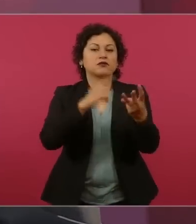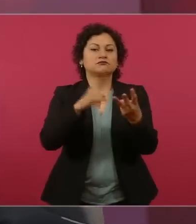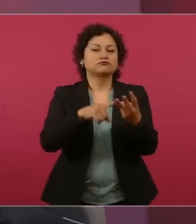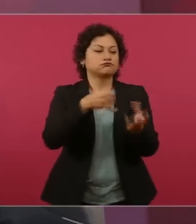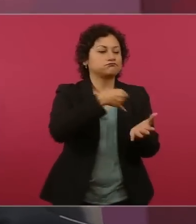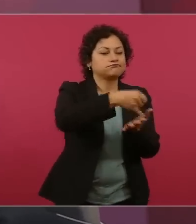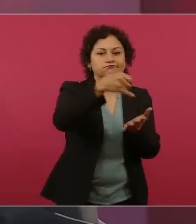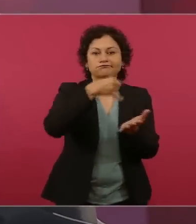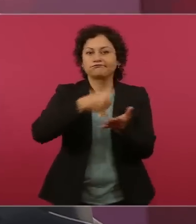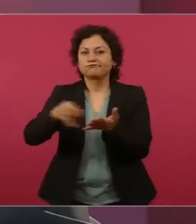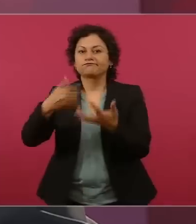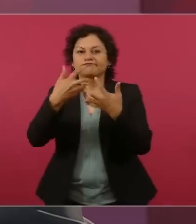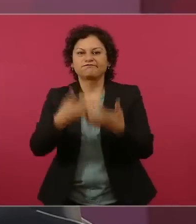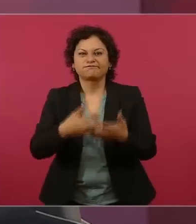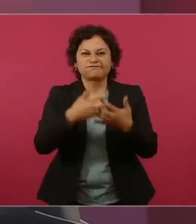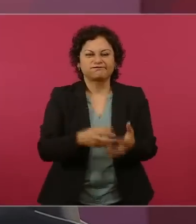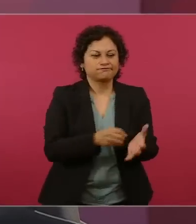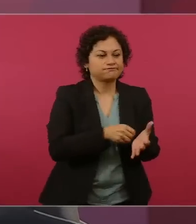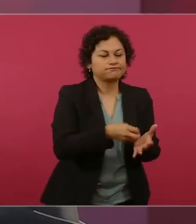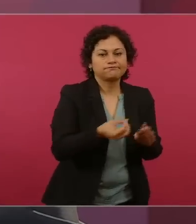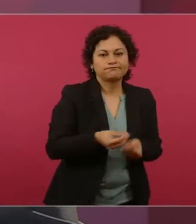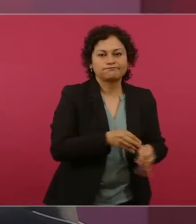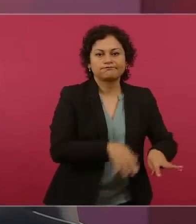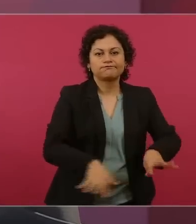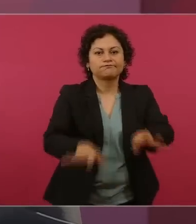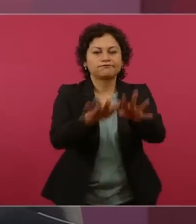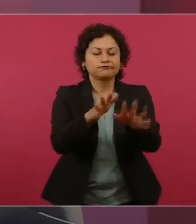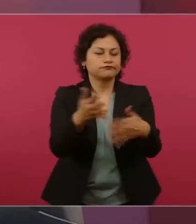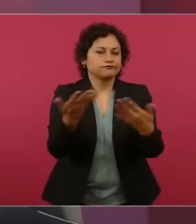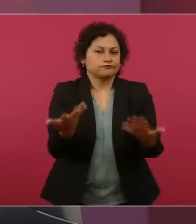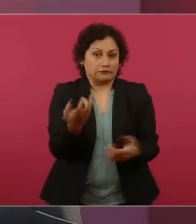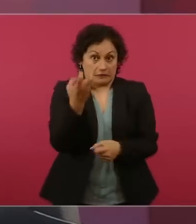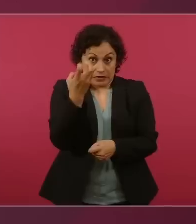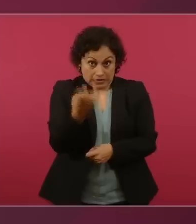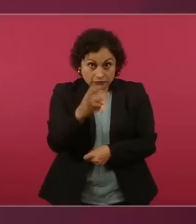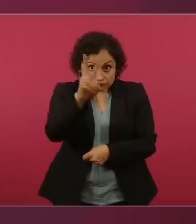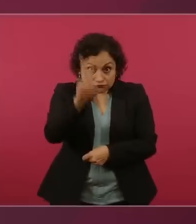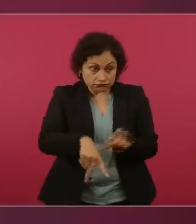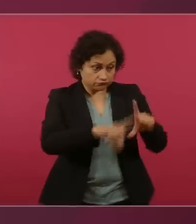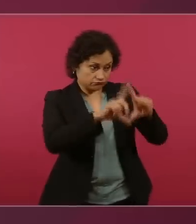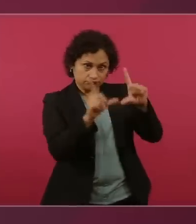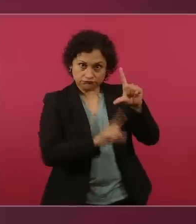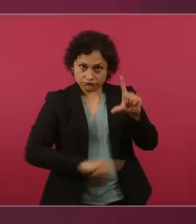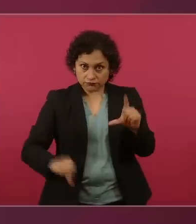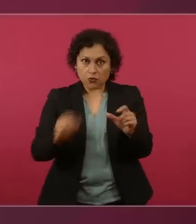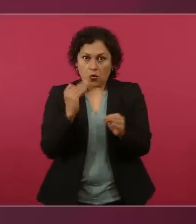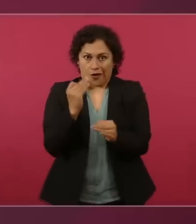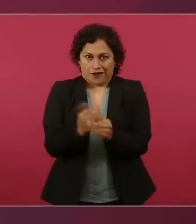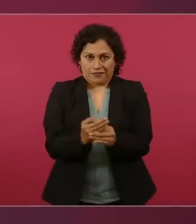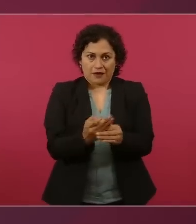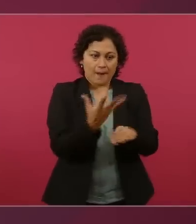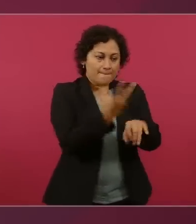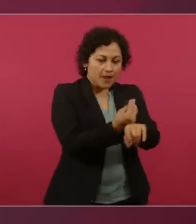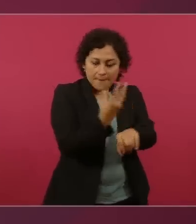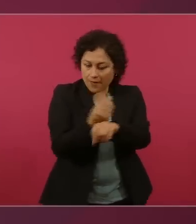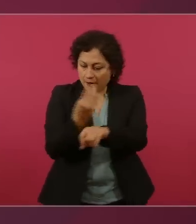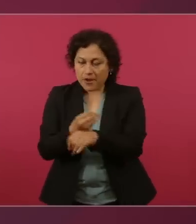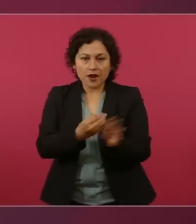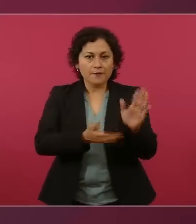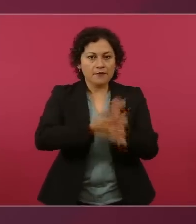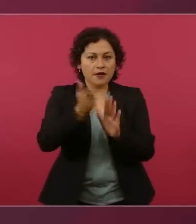Prácticamente no hay información y es mucho lo que se está haciendo.